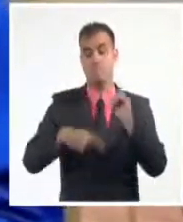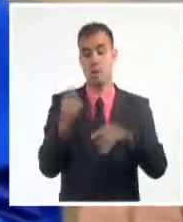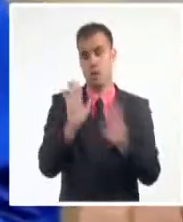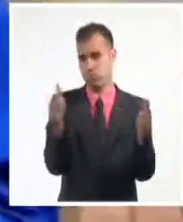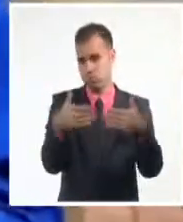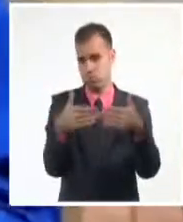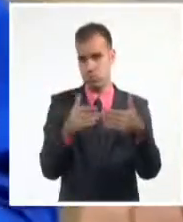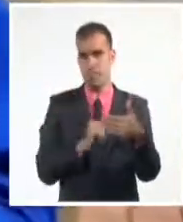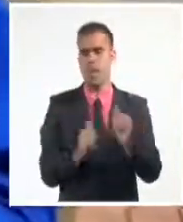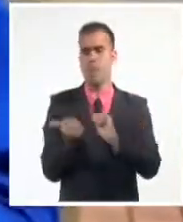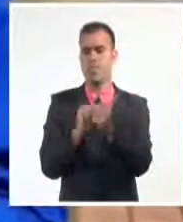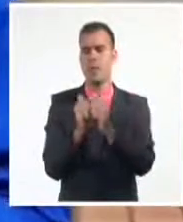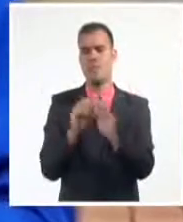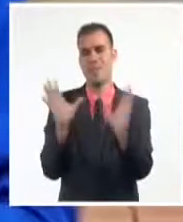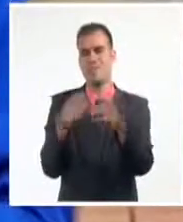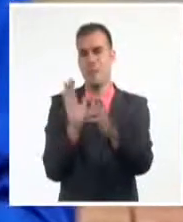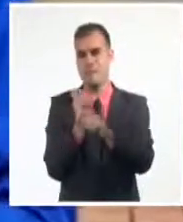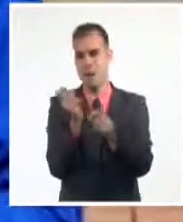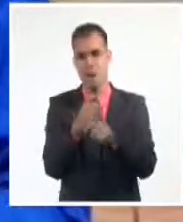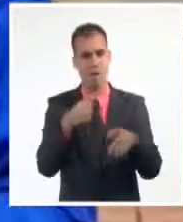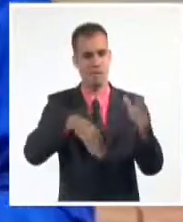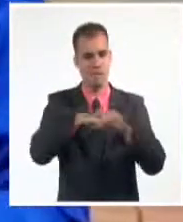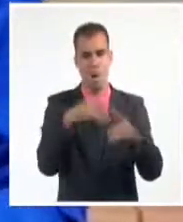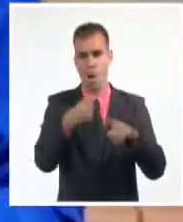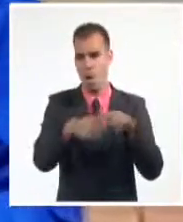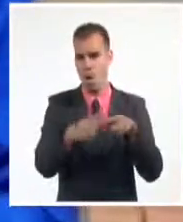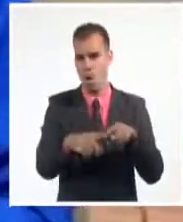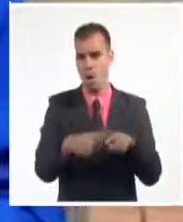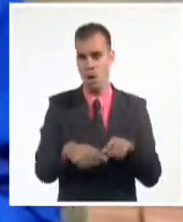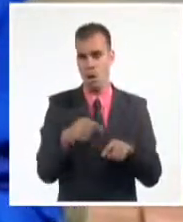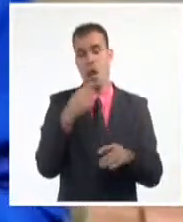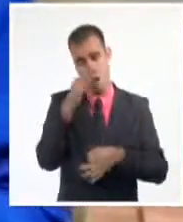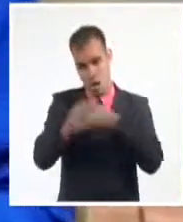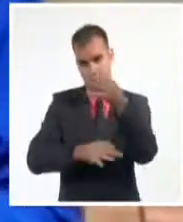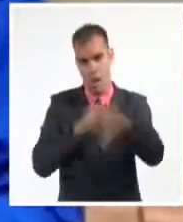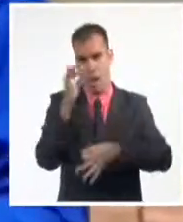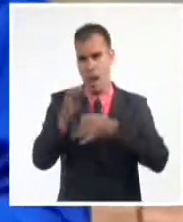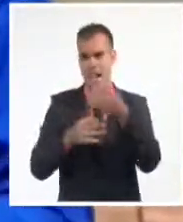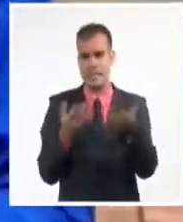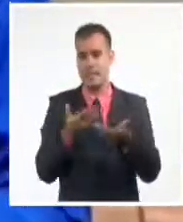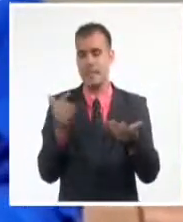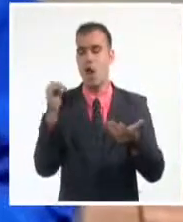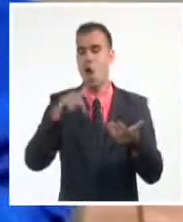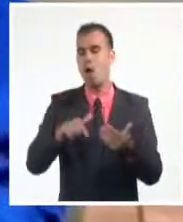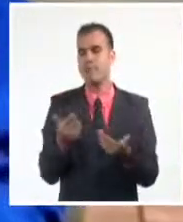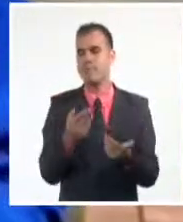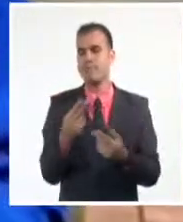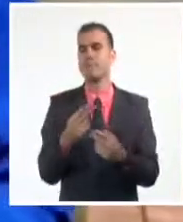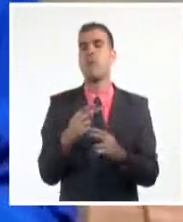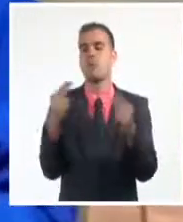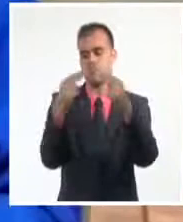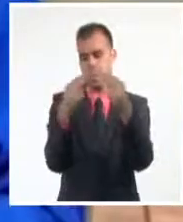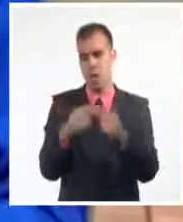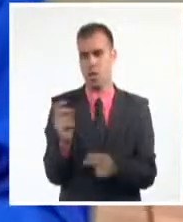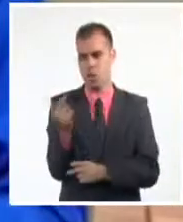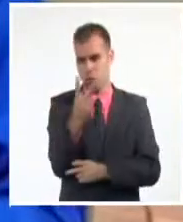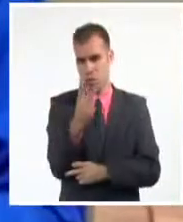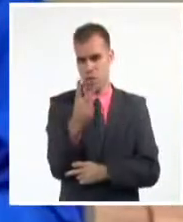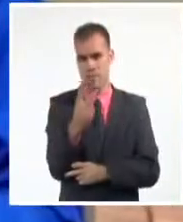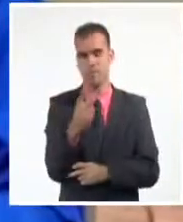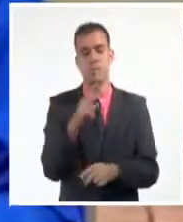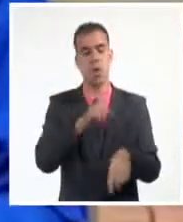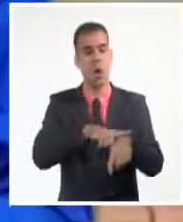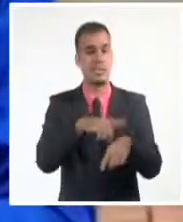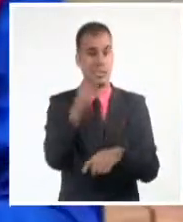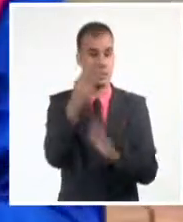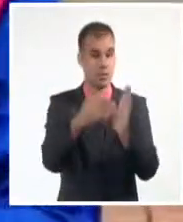deportes colectivos, que es a lo que me voy a referir en este contacto con el noticiero del mediodía, hoy tendremos dos participaciones, porque a las 3 de la tarde el